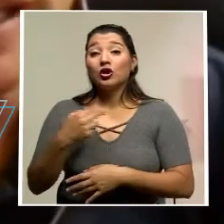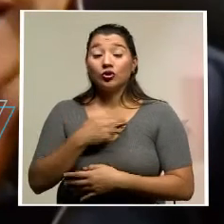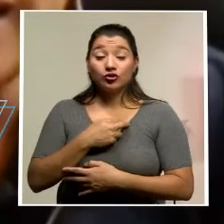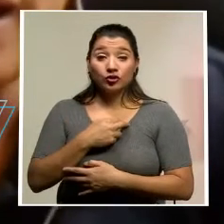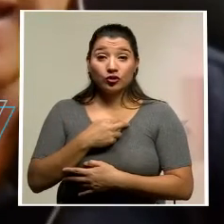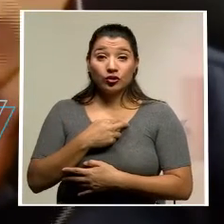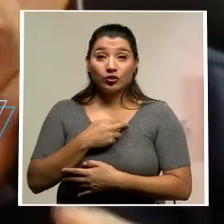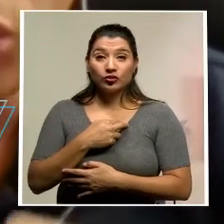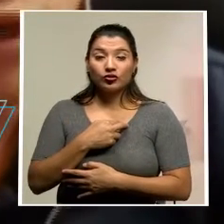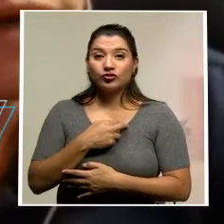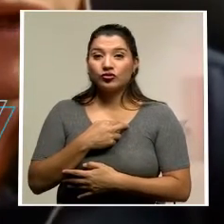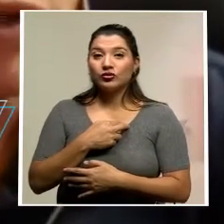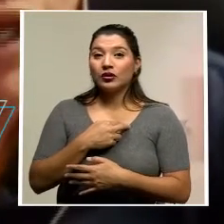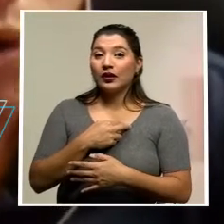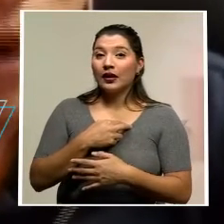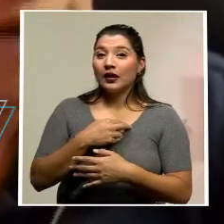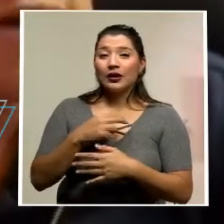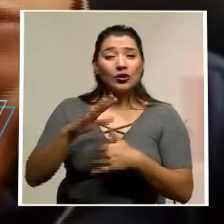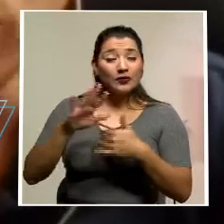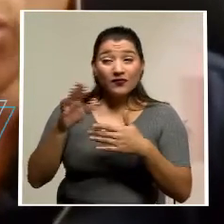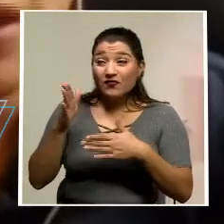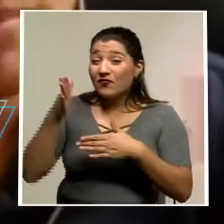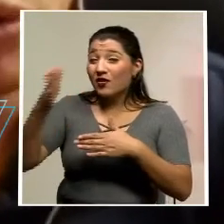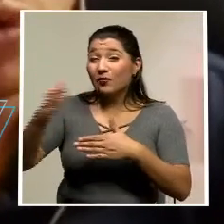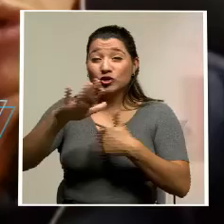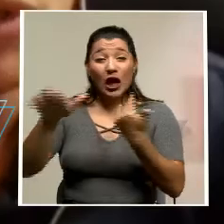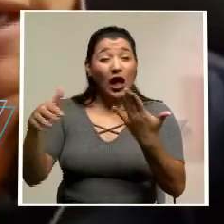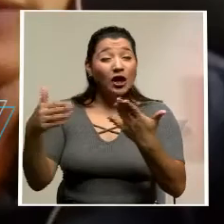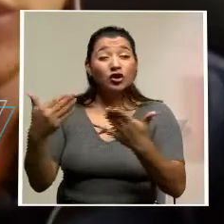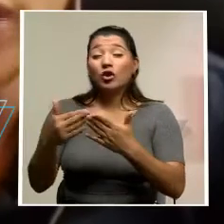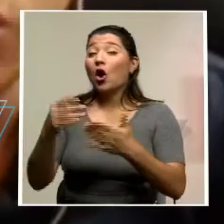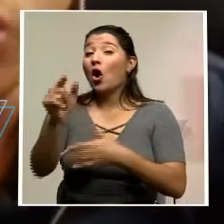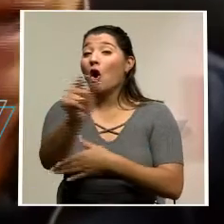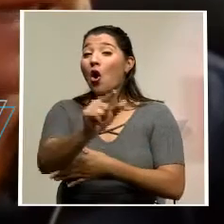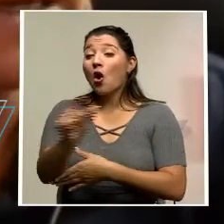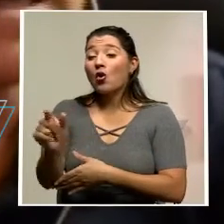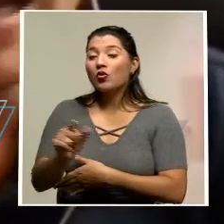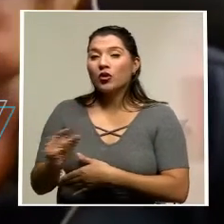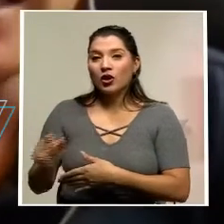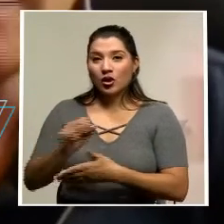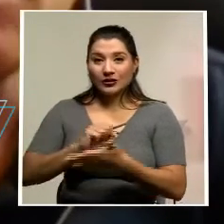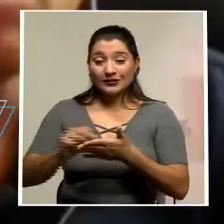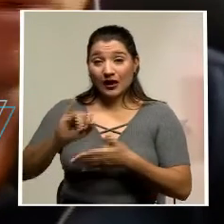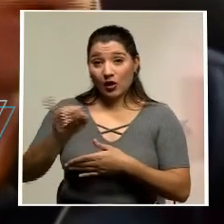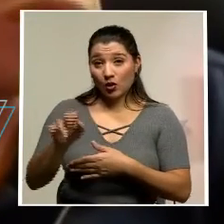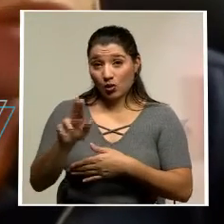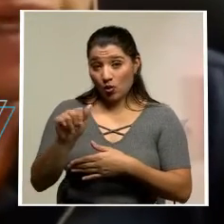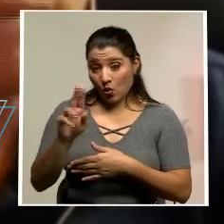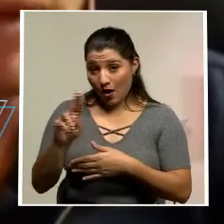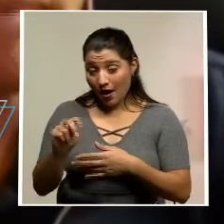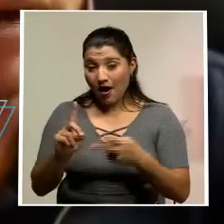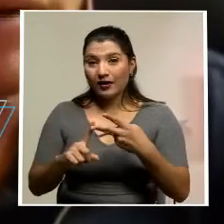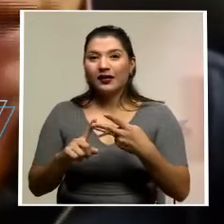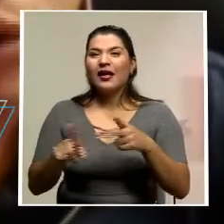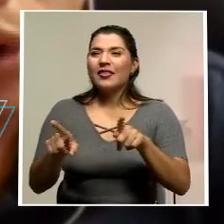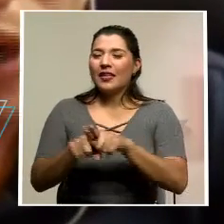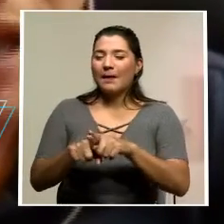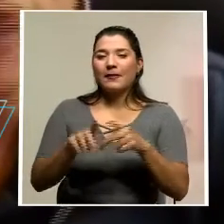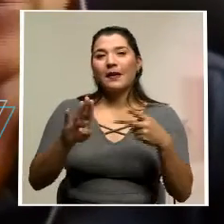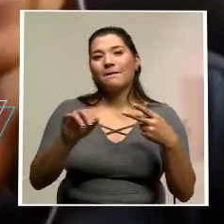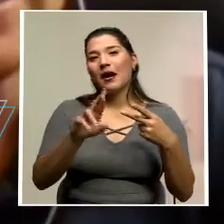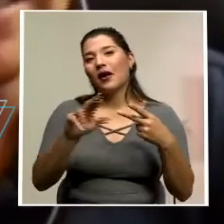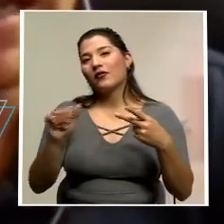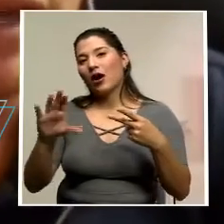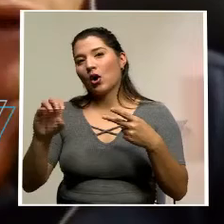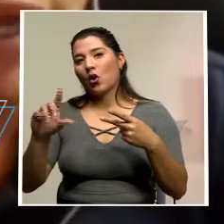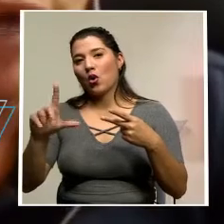abarcamos todo el río San Juan, un montón de puntos en el río San Juan, abarcamos puntos en Barra del